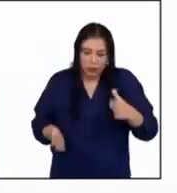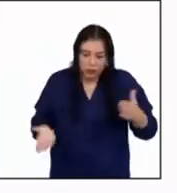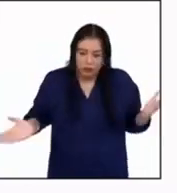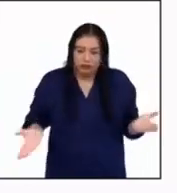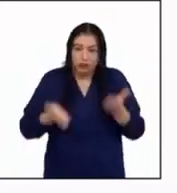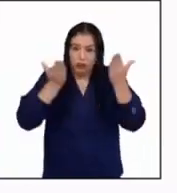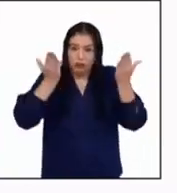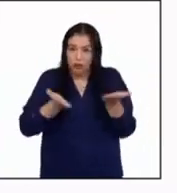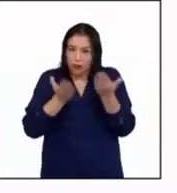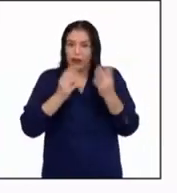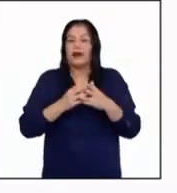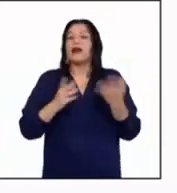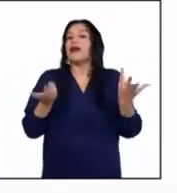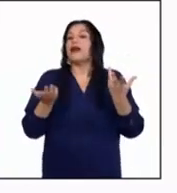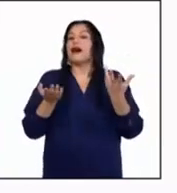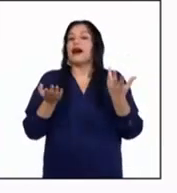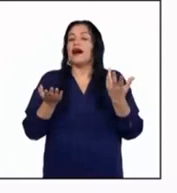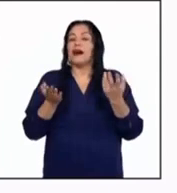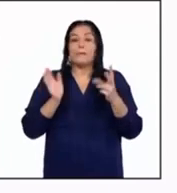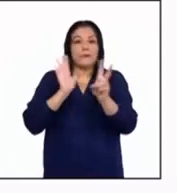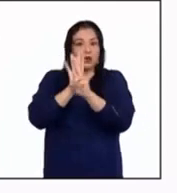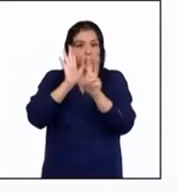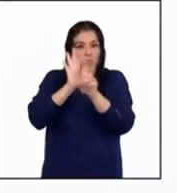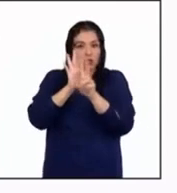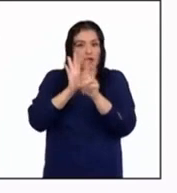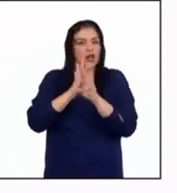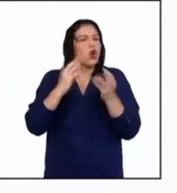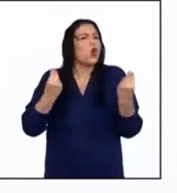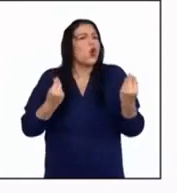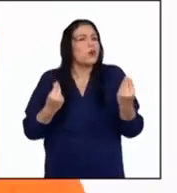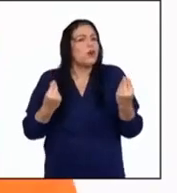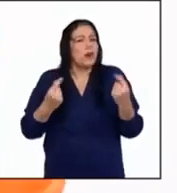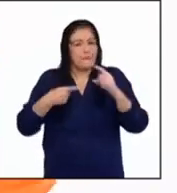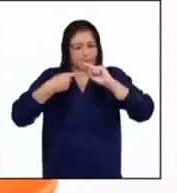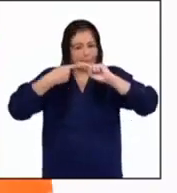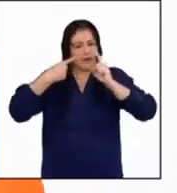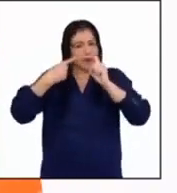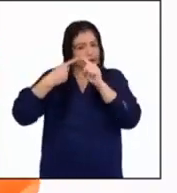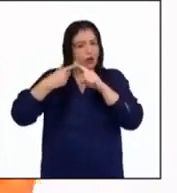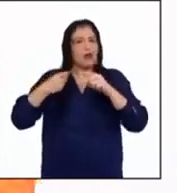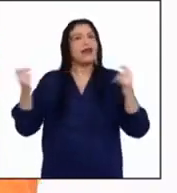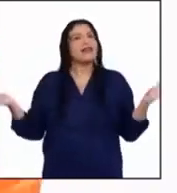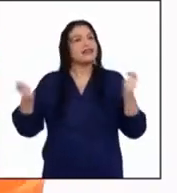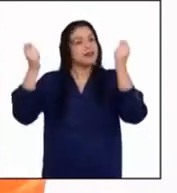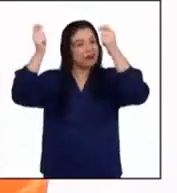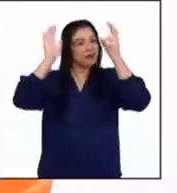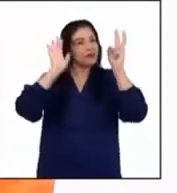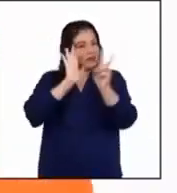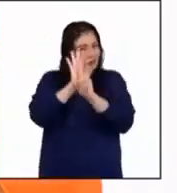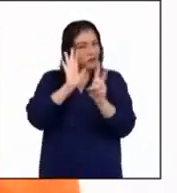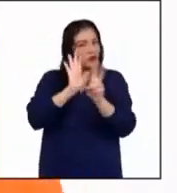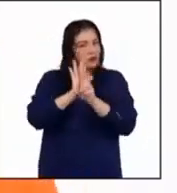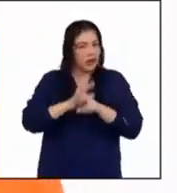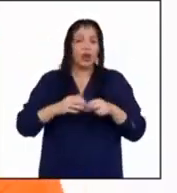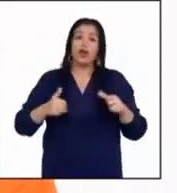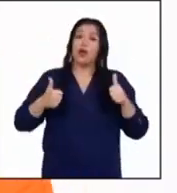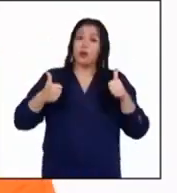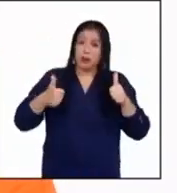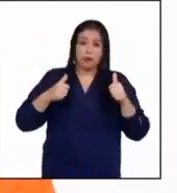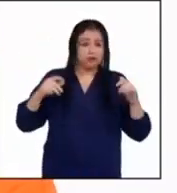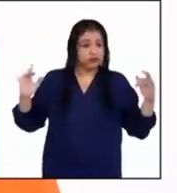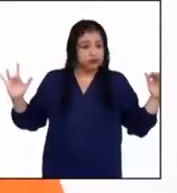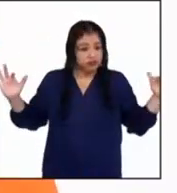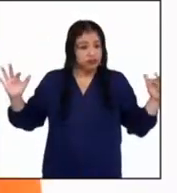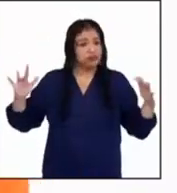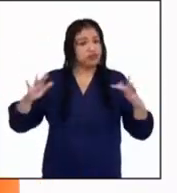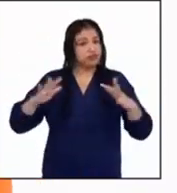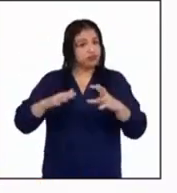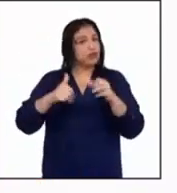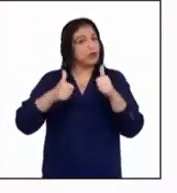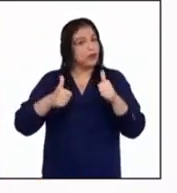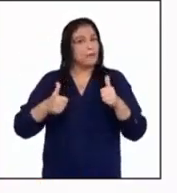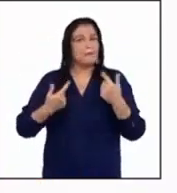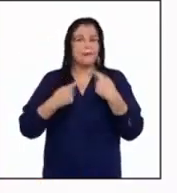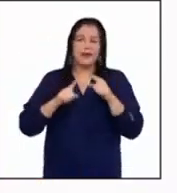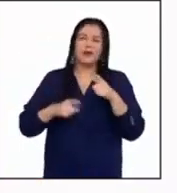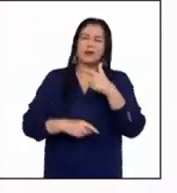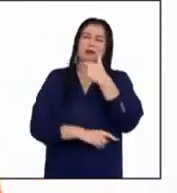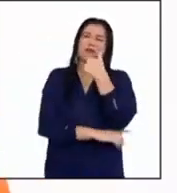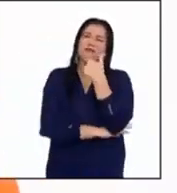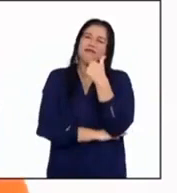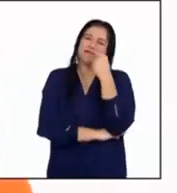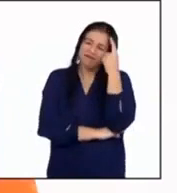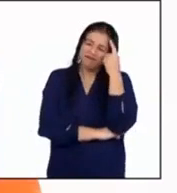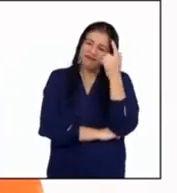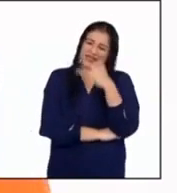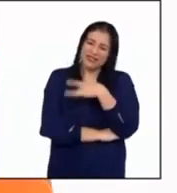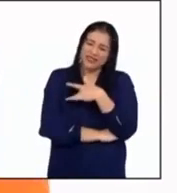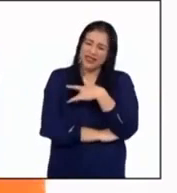las empresas a través de eventos de voluntariado. Y si bien tuvieron una acogida muy grande, sentían que no